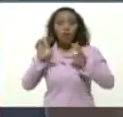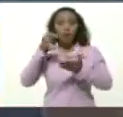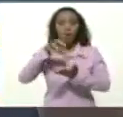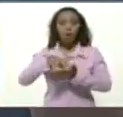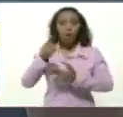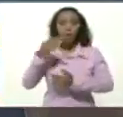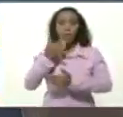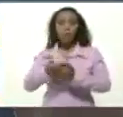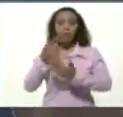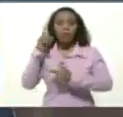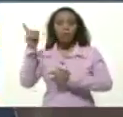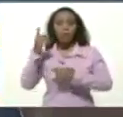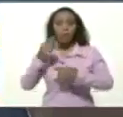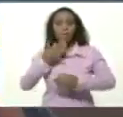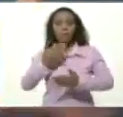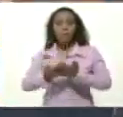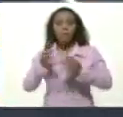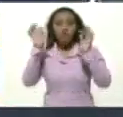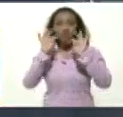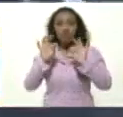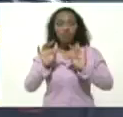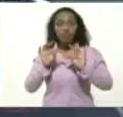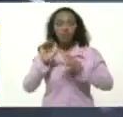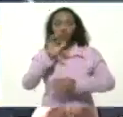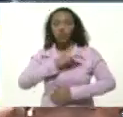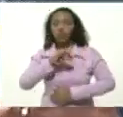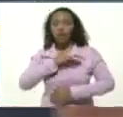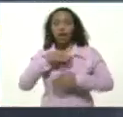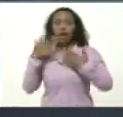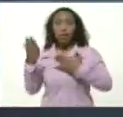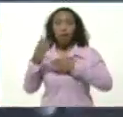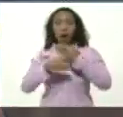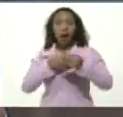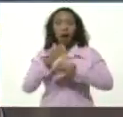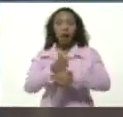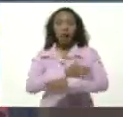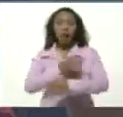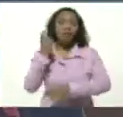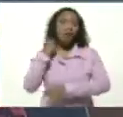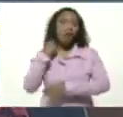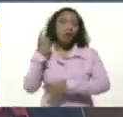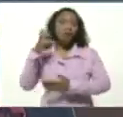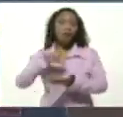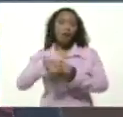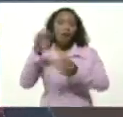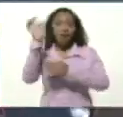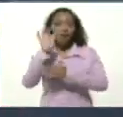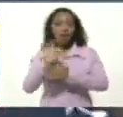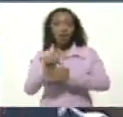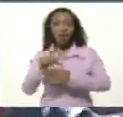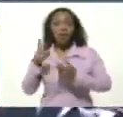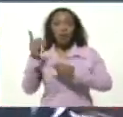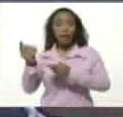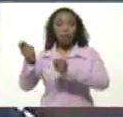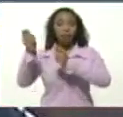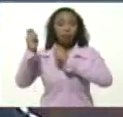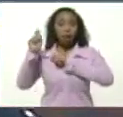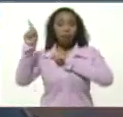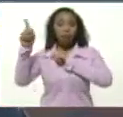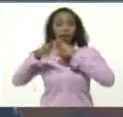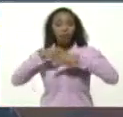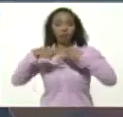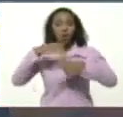nos permita construir ese nuevo modelo de sociedad, que desmonte el antiguo modelo de Estado federal burgués que heredamos desde allá de la